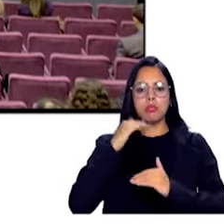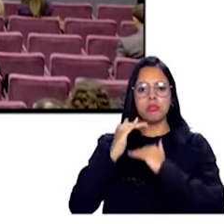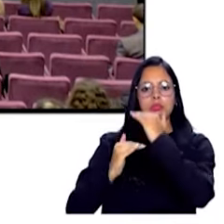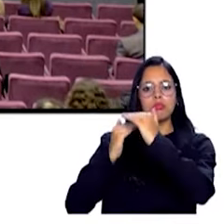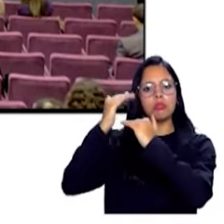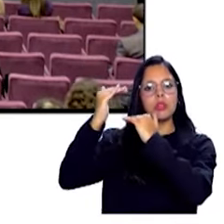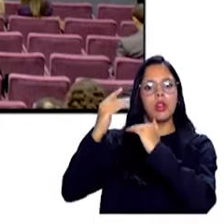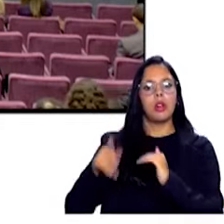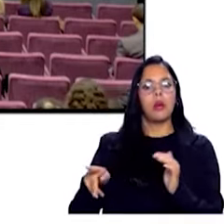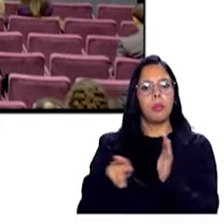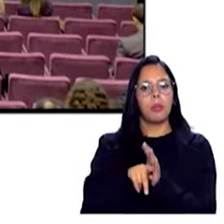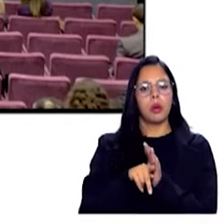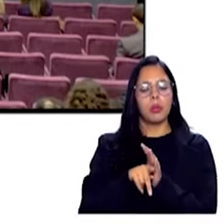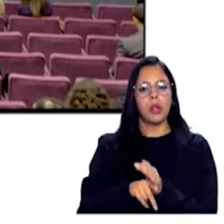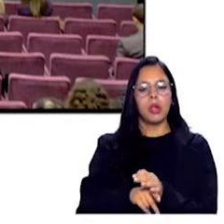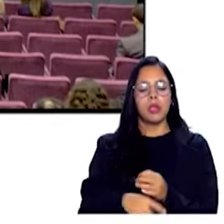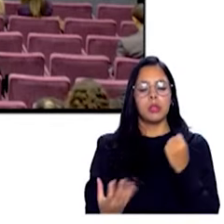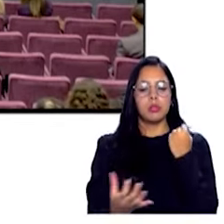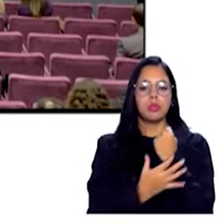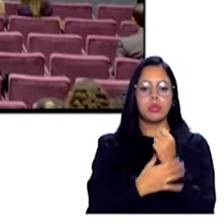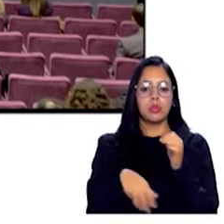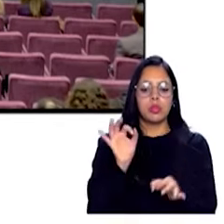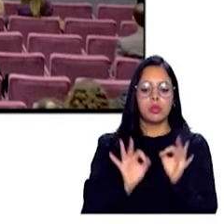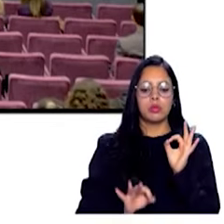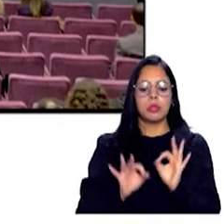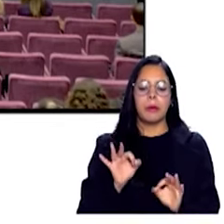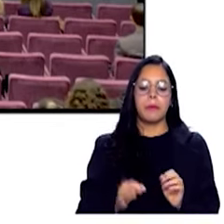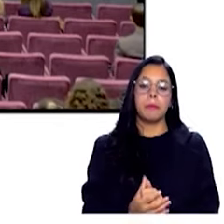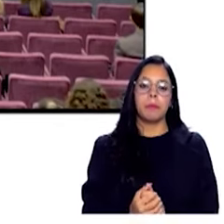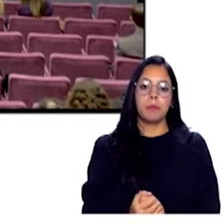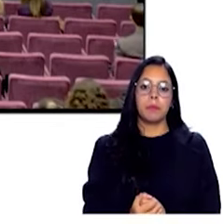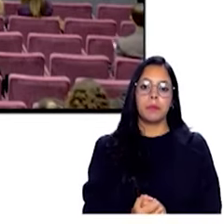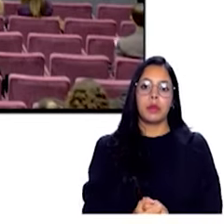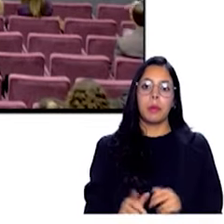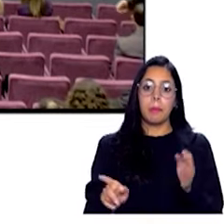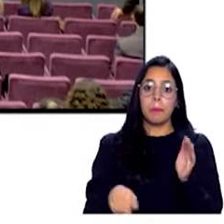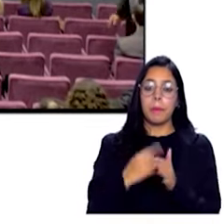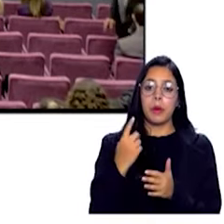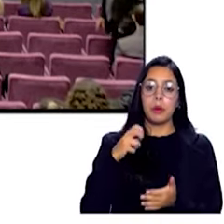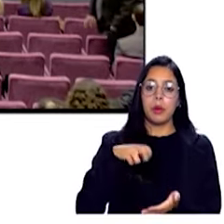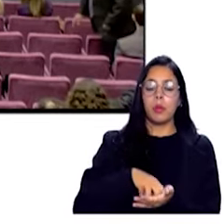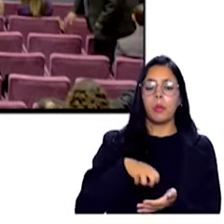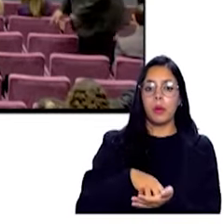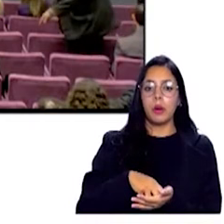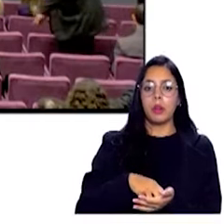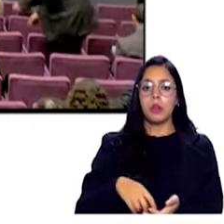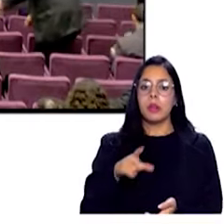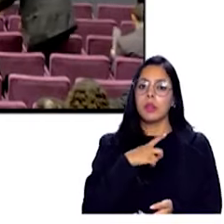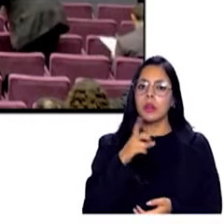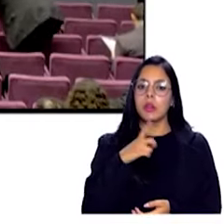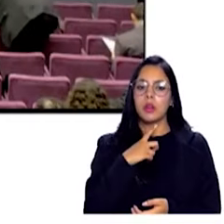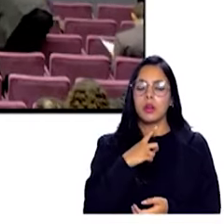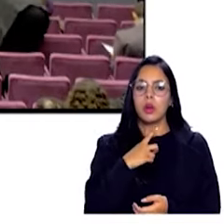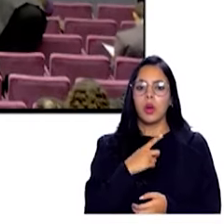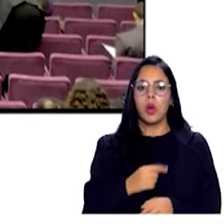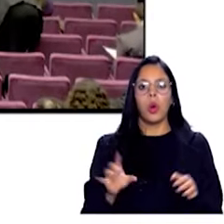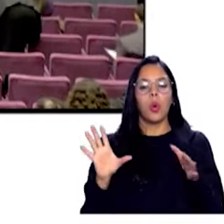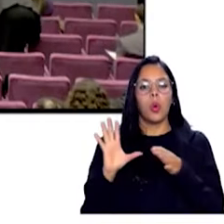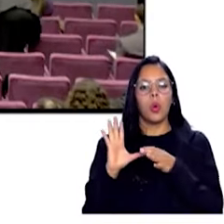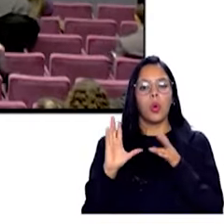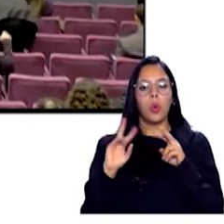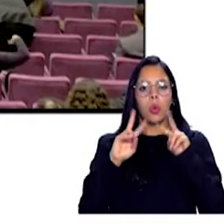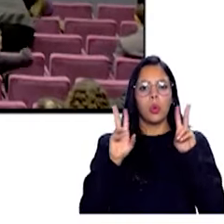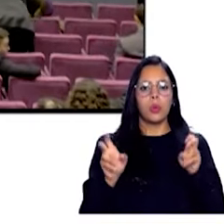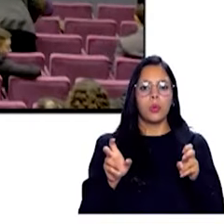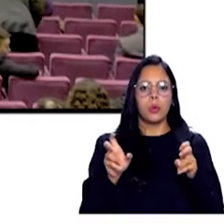justicia obligatorio es en primer lugar encuadrar un contenido mi interven Y sealar